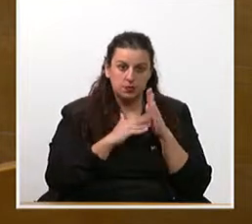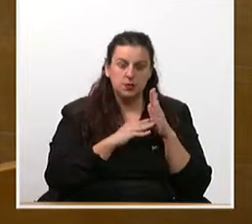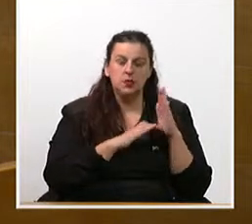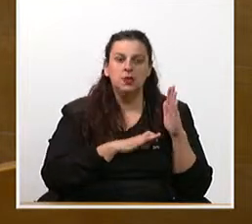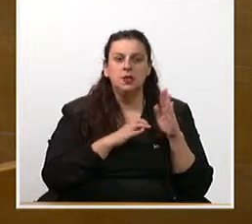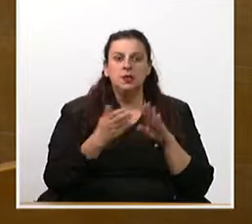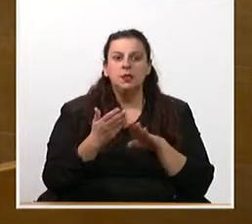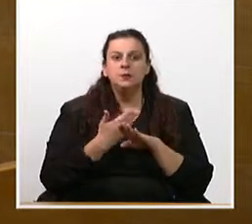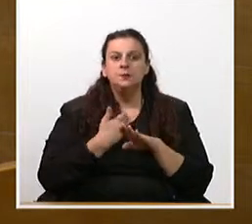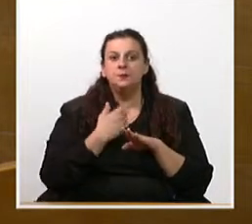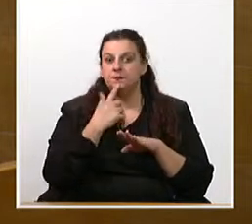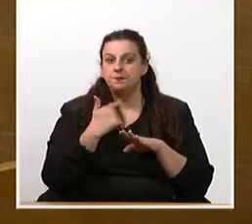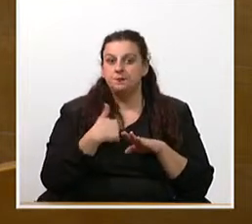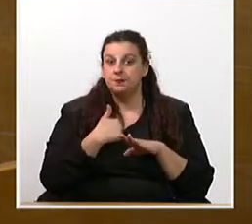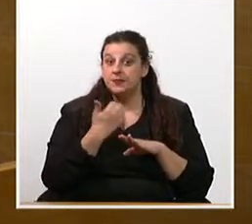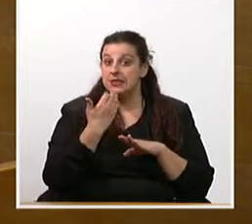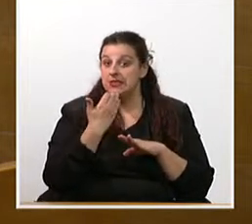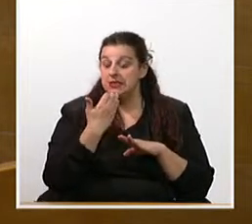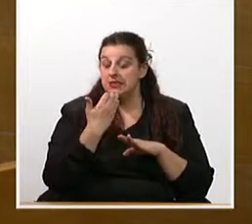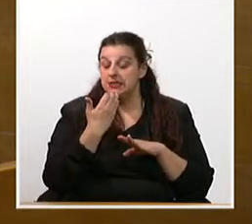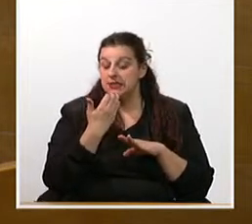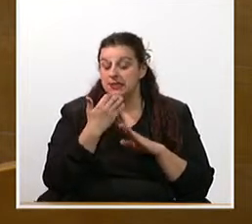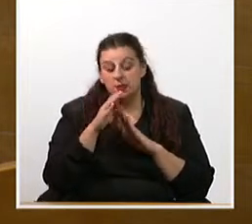pblica que si